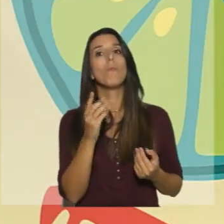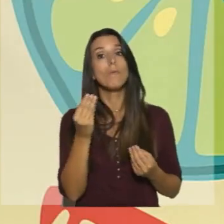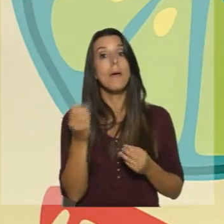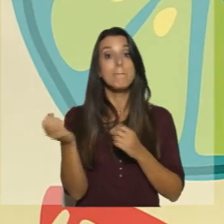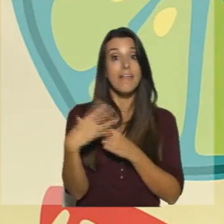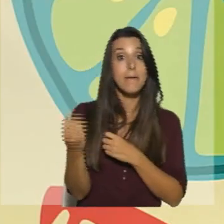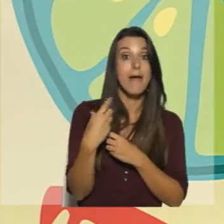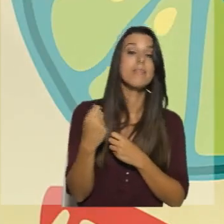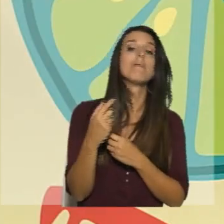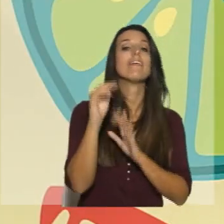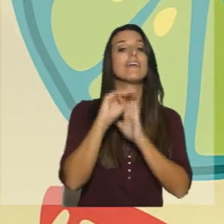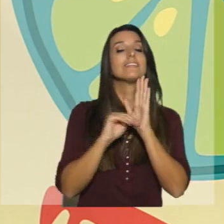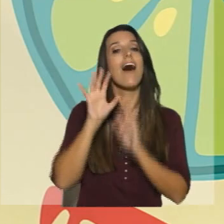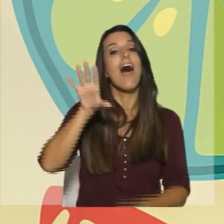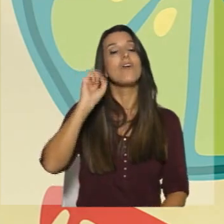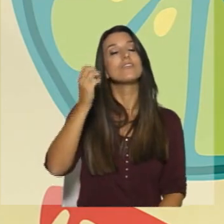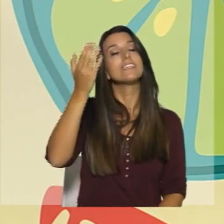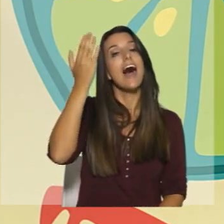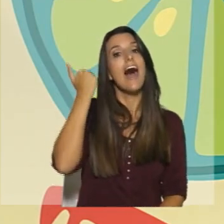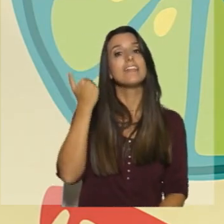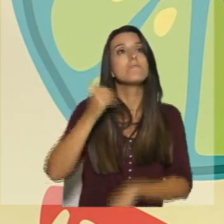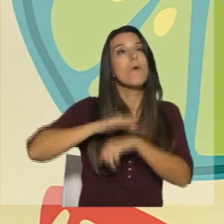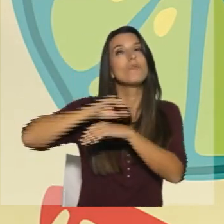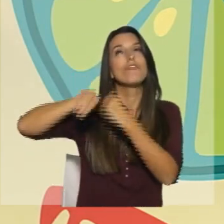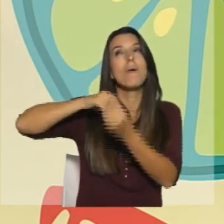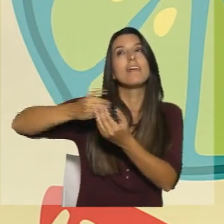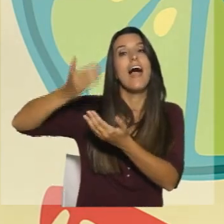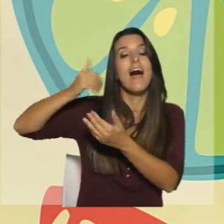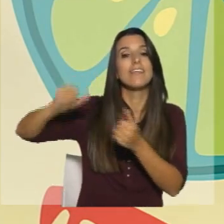las recetas que los hacen acordar a distintos momentos de su vida.